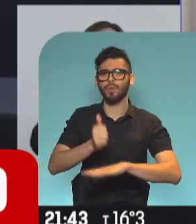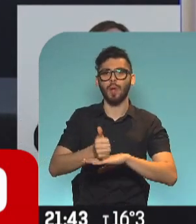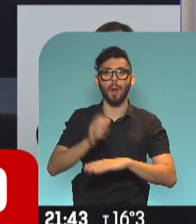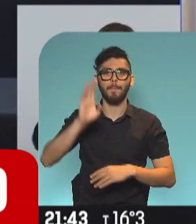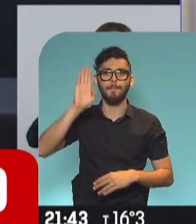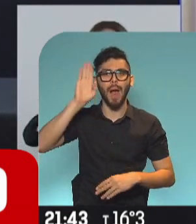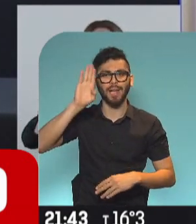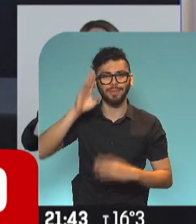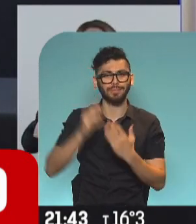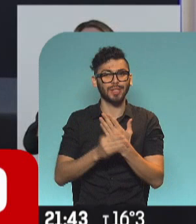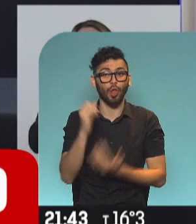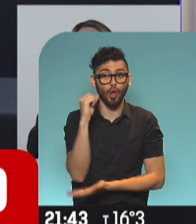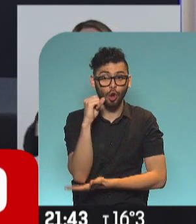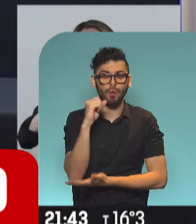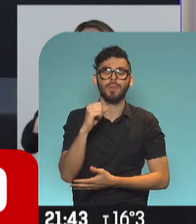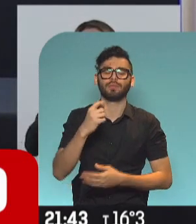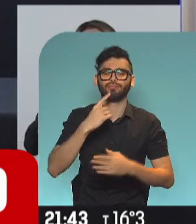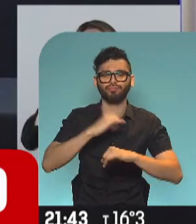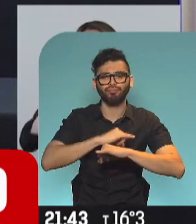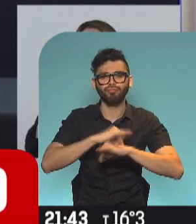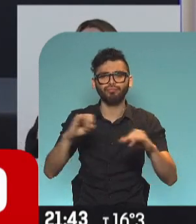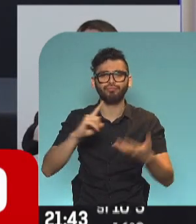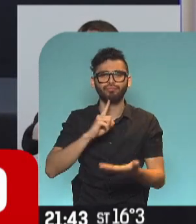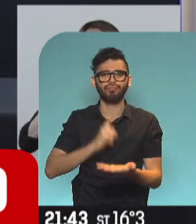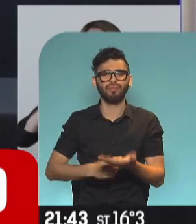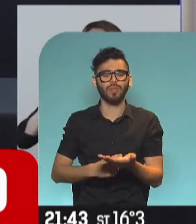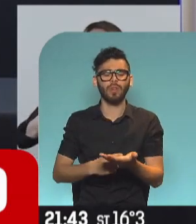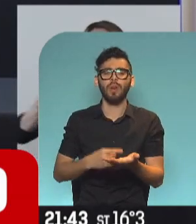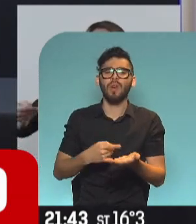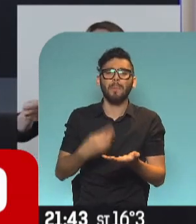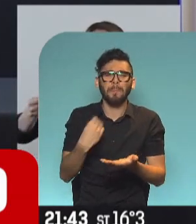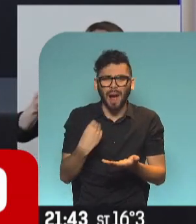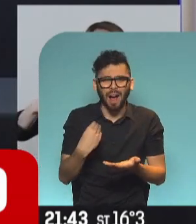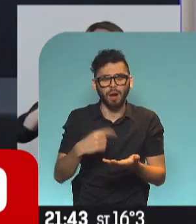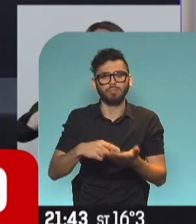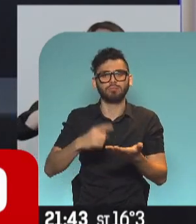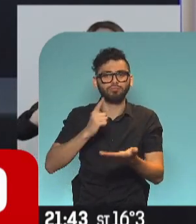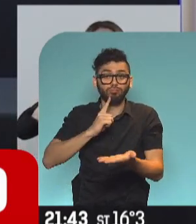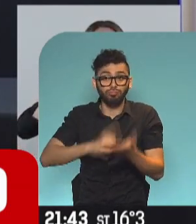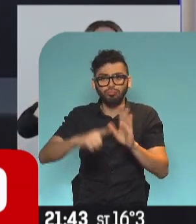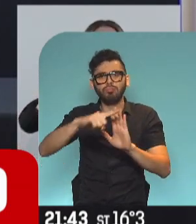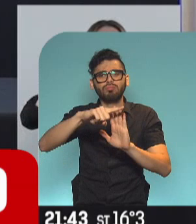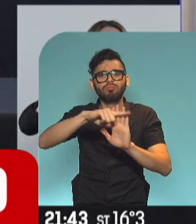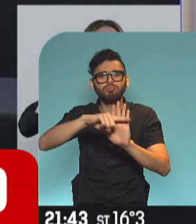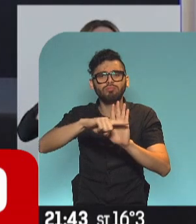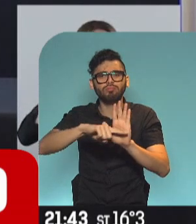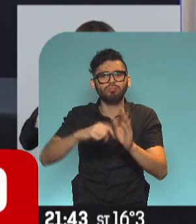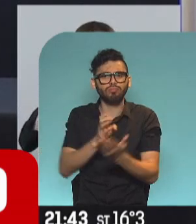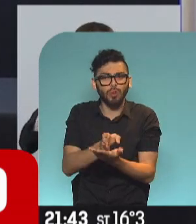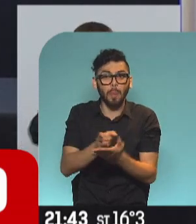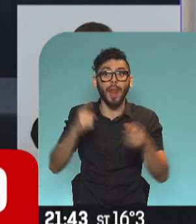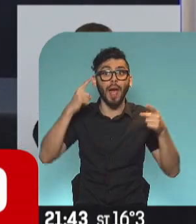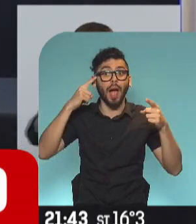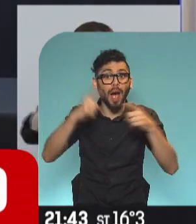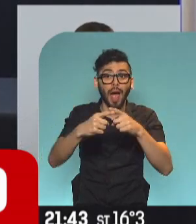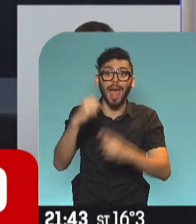que destacó estos anuncios económicos, cuyo objetivo concreto es promover un conjunto de medidas que ratifiquen la estabilidad de la macroeconomía